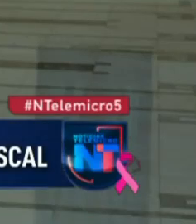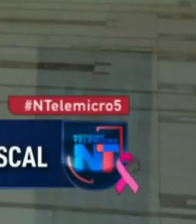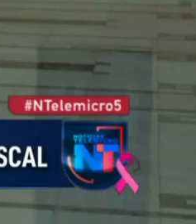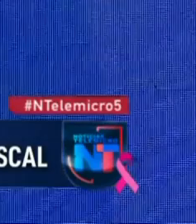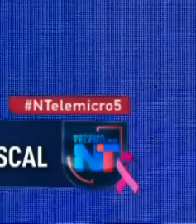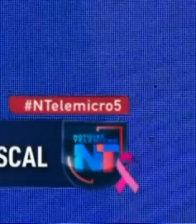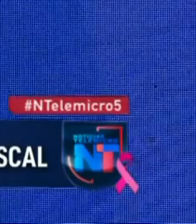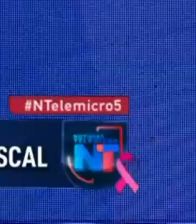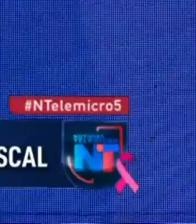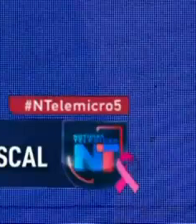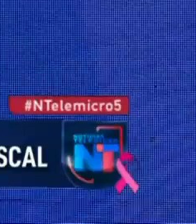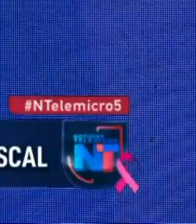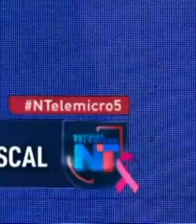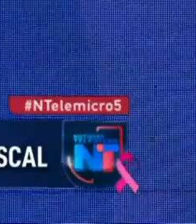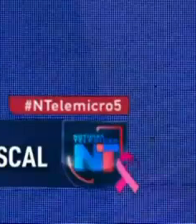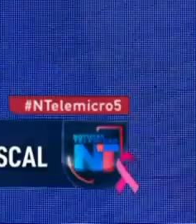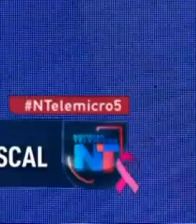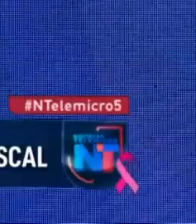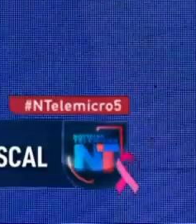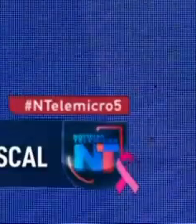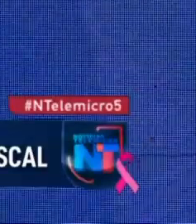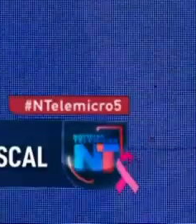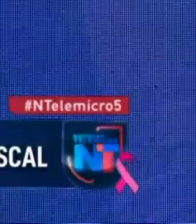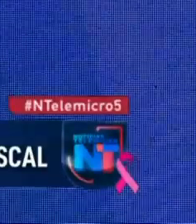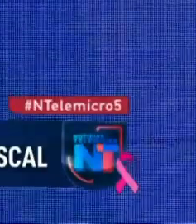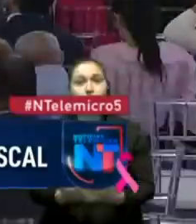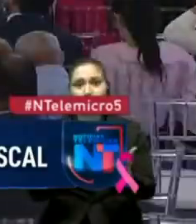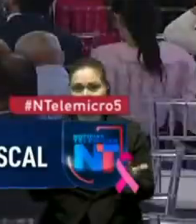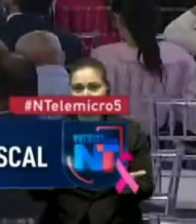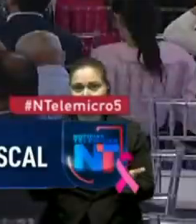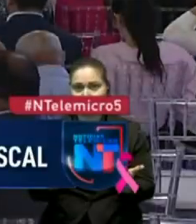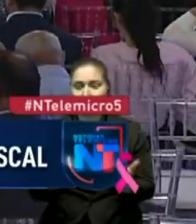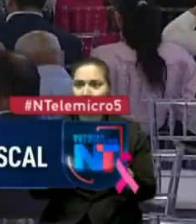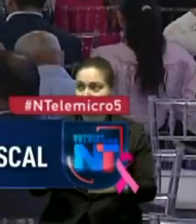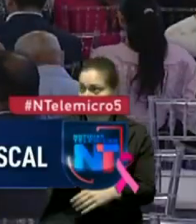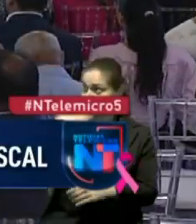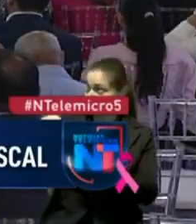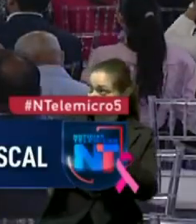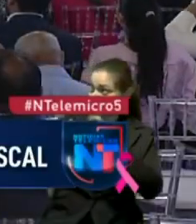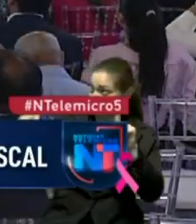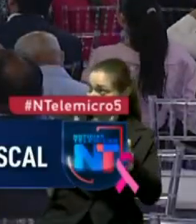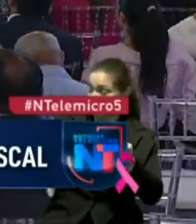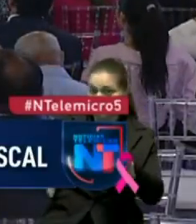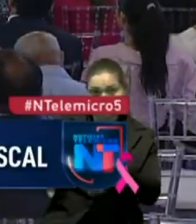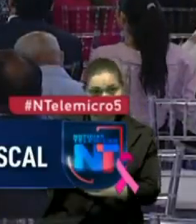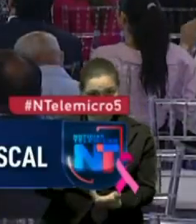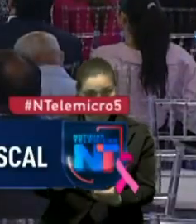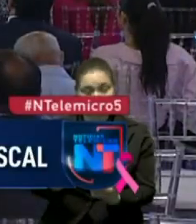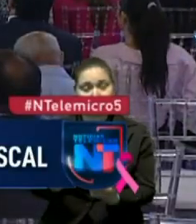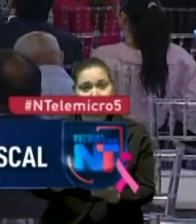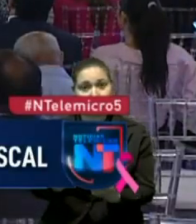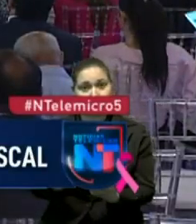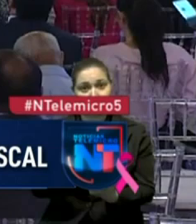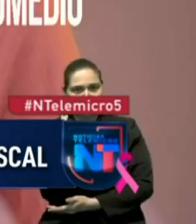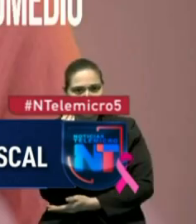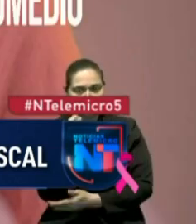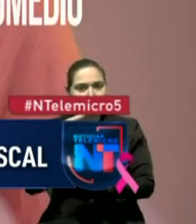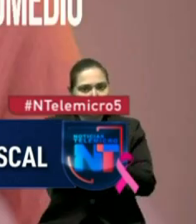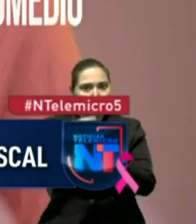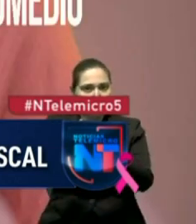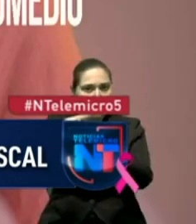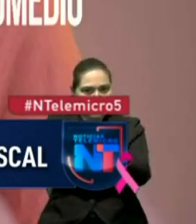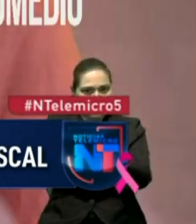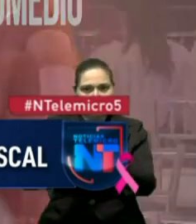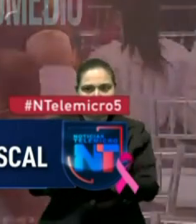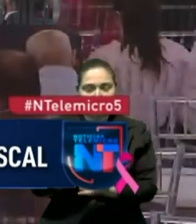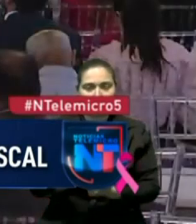semanal. Nosotros vamos a tener que volver al presupuesto que tenemos. Ante el intento fallido por mejorar los ingresos del Estado en unos 122